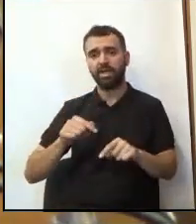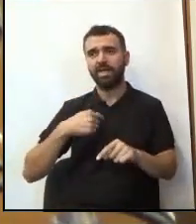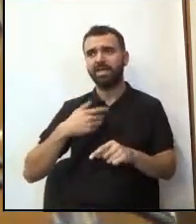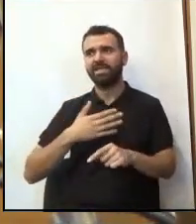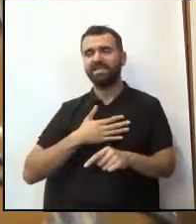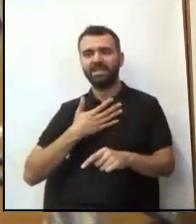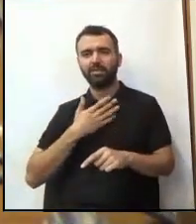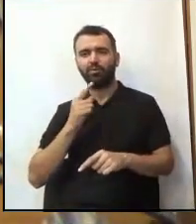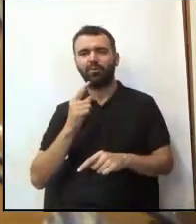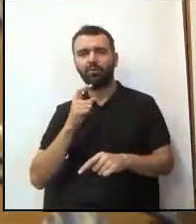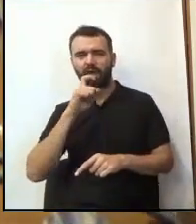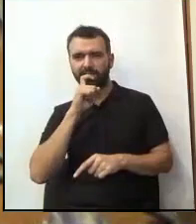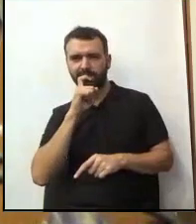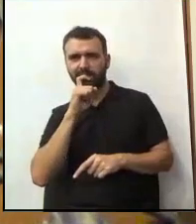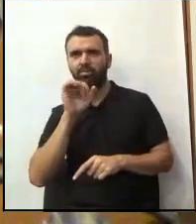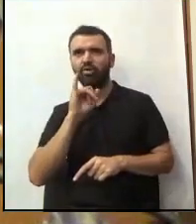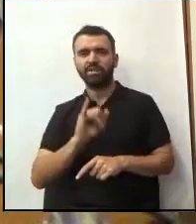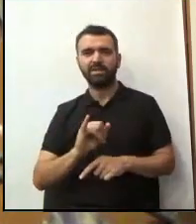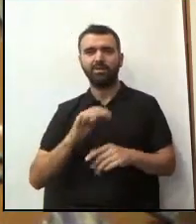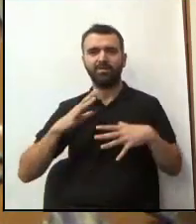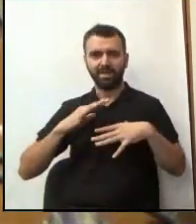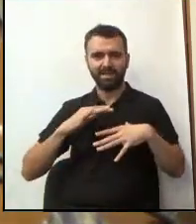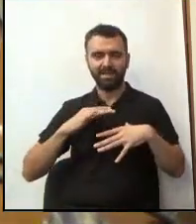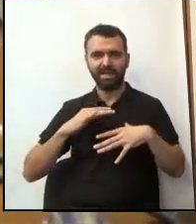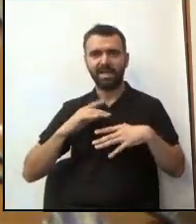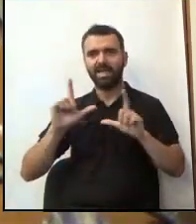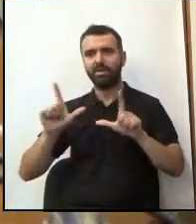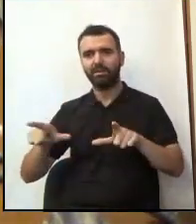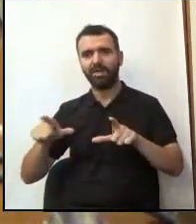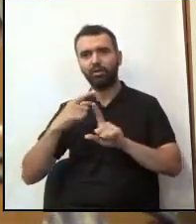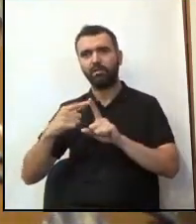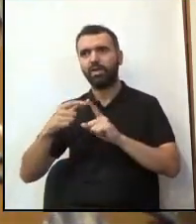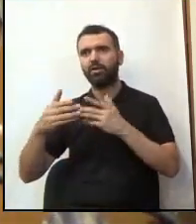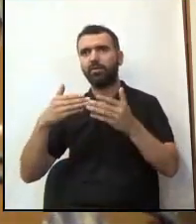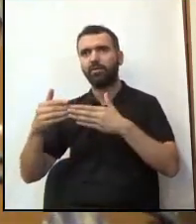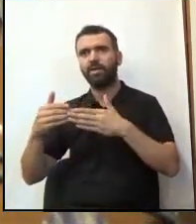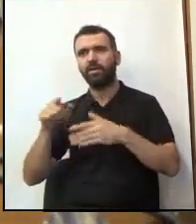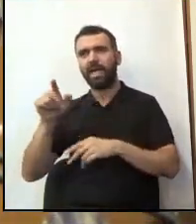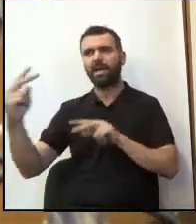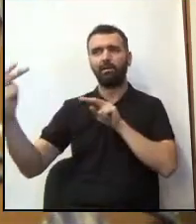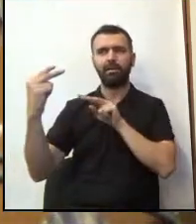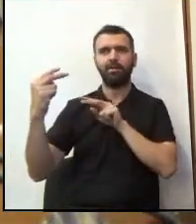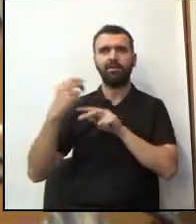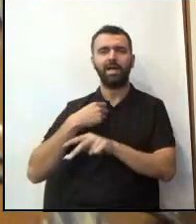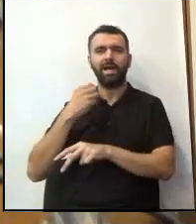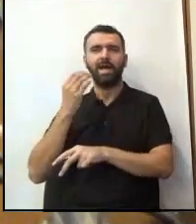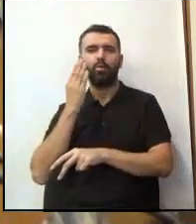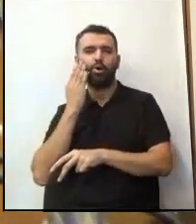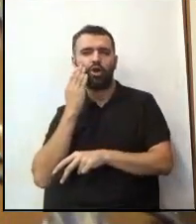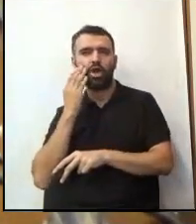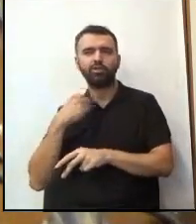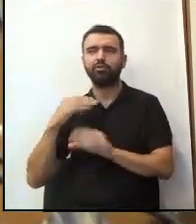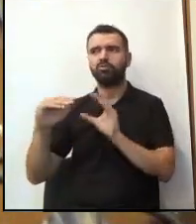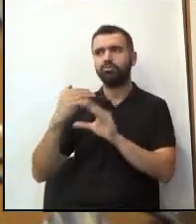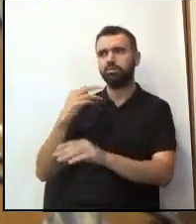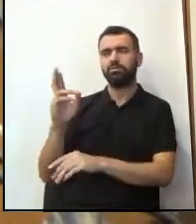envidia, porque siempre felicitan al Departamento de Medio Ambiente, ahí me está mirando, que tan amoroso que me contesta el correo